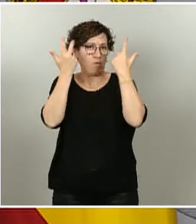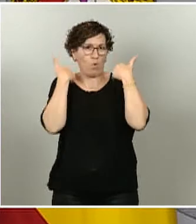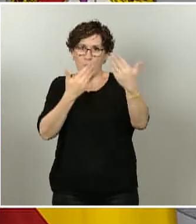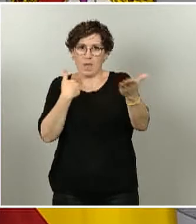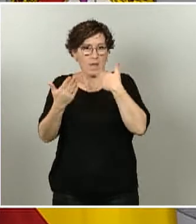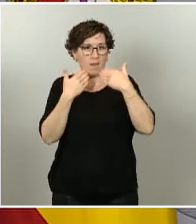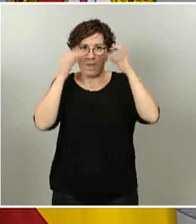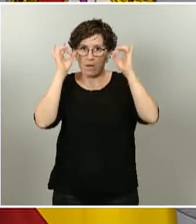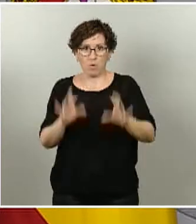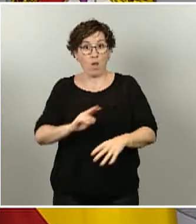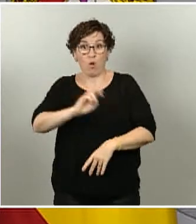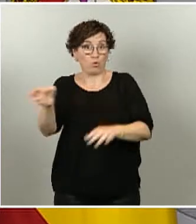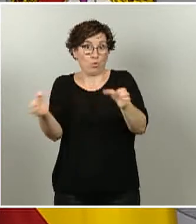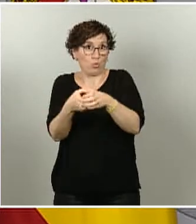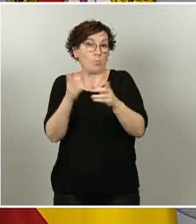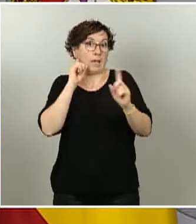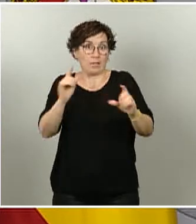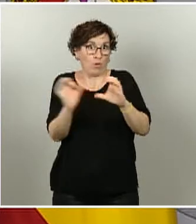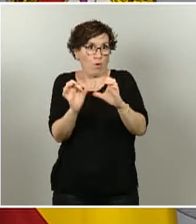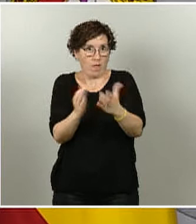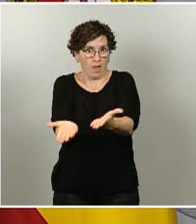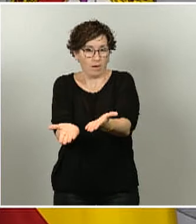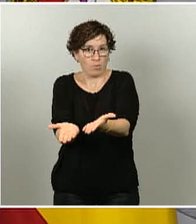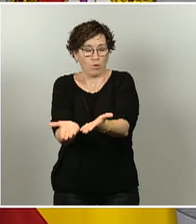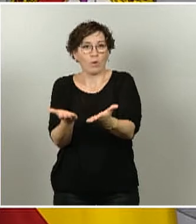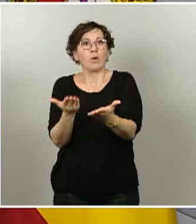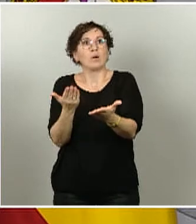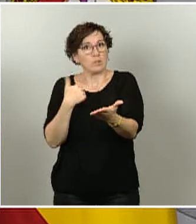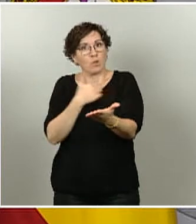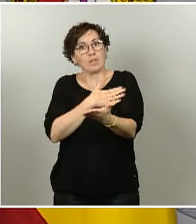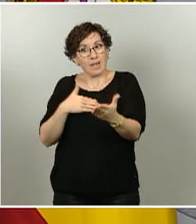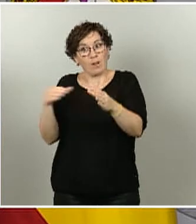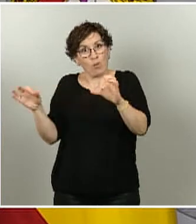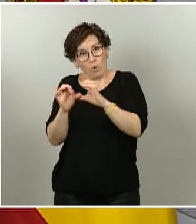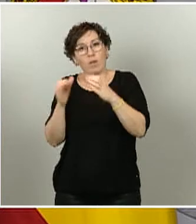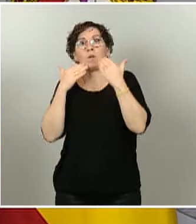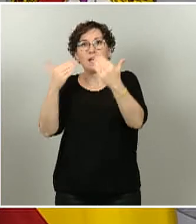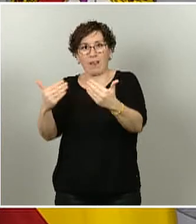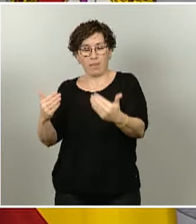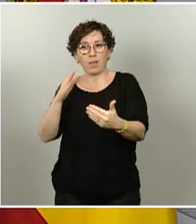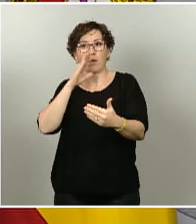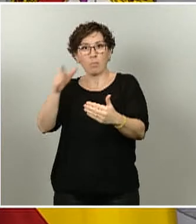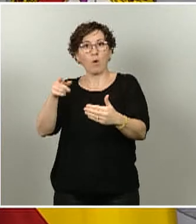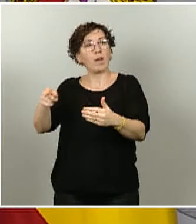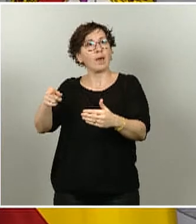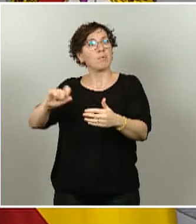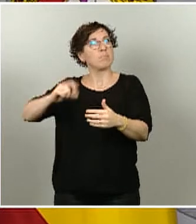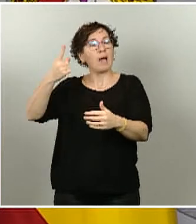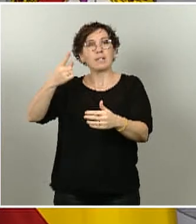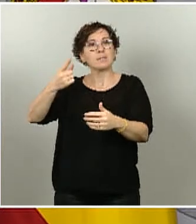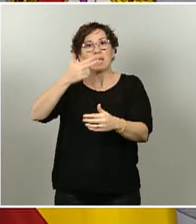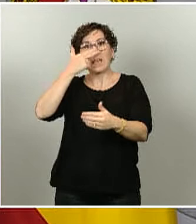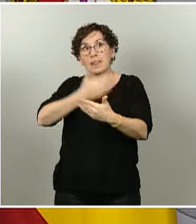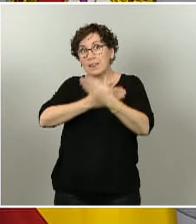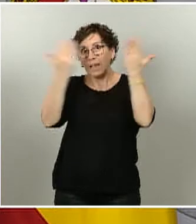caso Ciudadanos, en los que queremos agradecer que haya antepuesto el interés general del conjunto de la ciudadanía